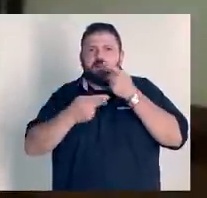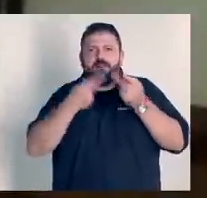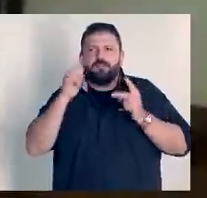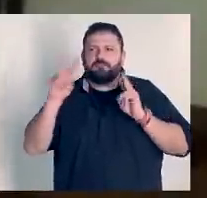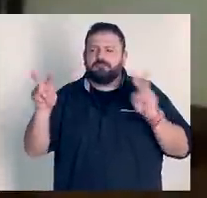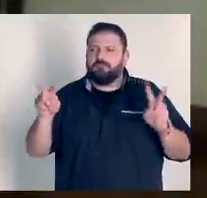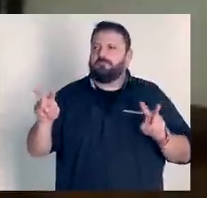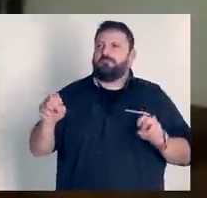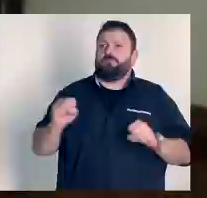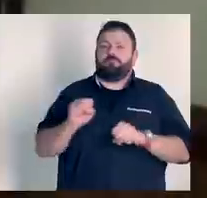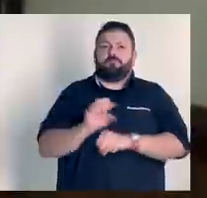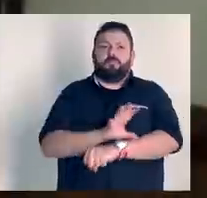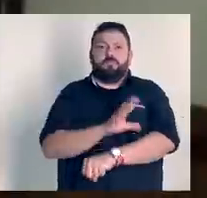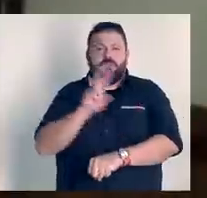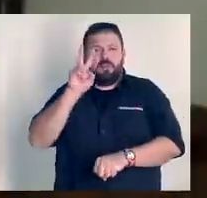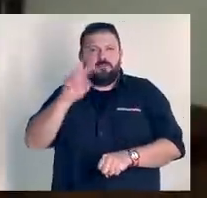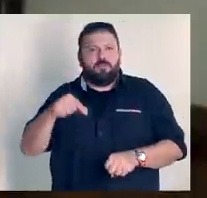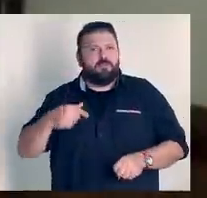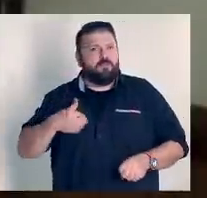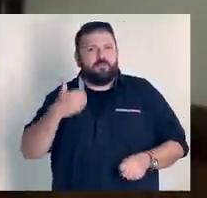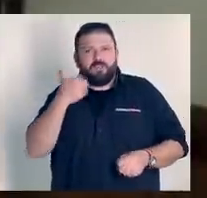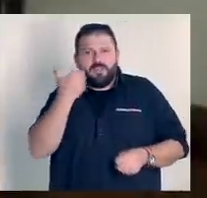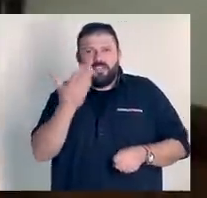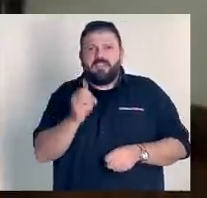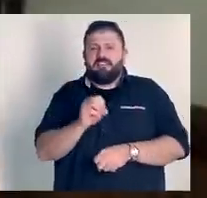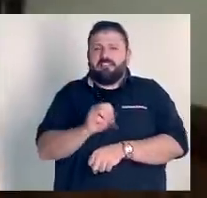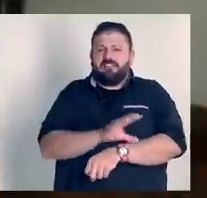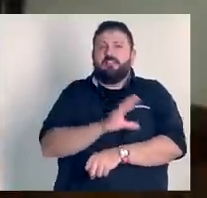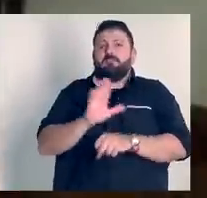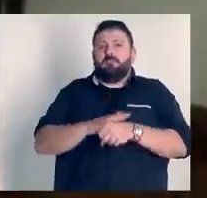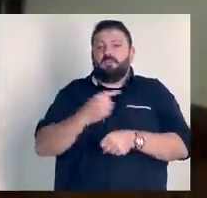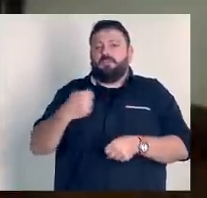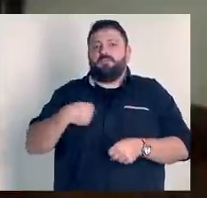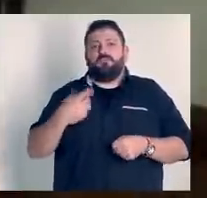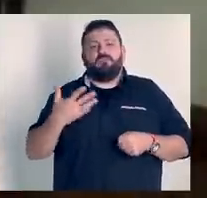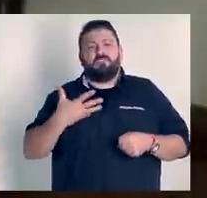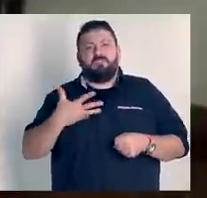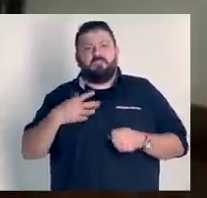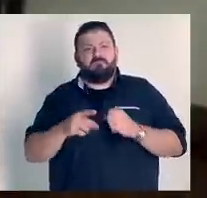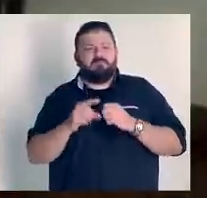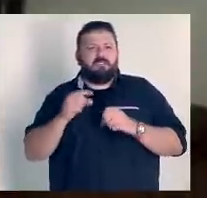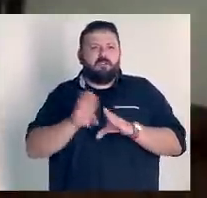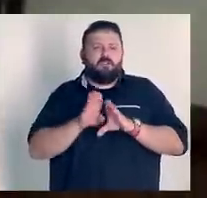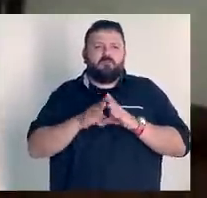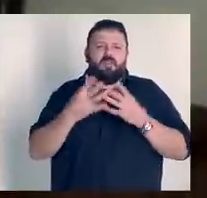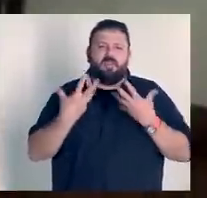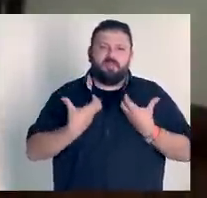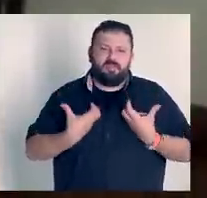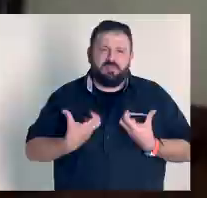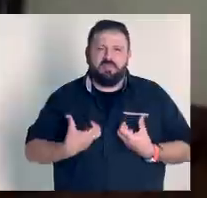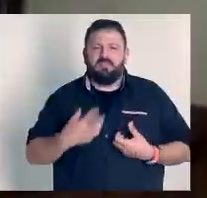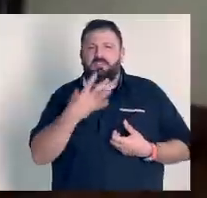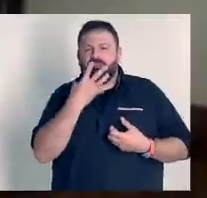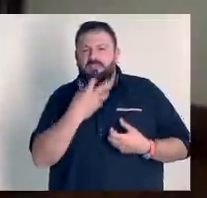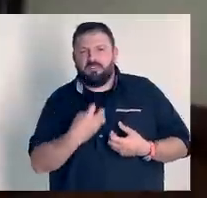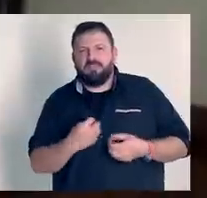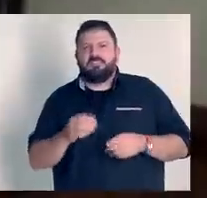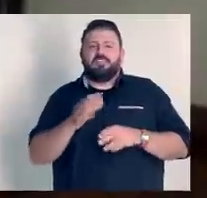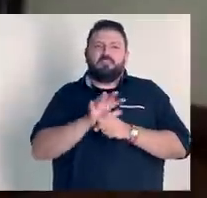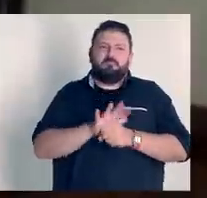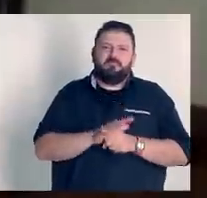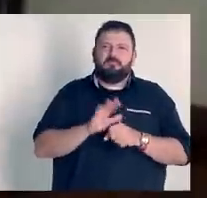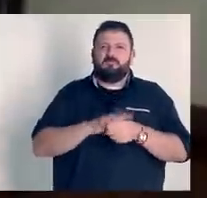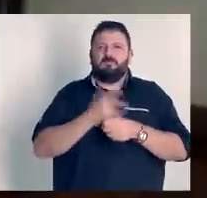quería tener alegría. Yo estaba pasando por una etapa de depresión, y cuando yo escuché los testimonios de la salud de la gente, yo decía, es que si ellos